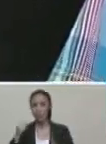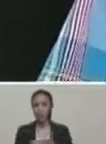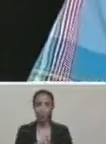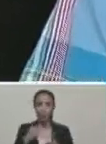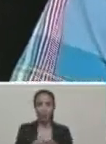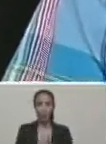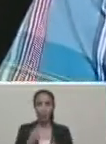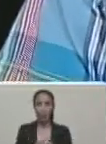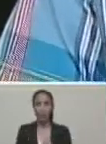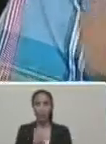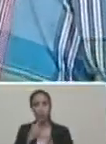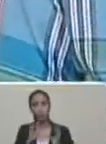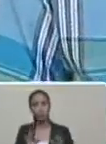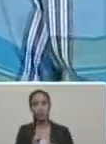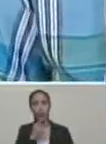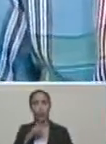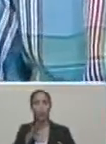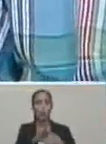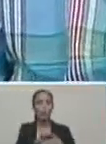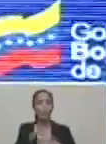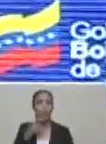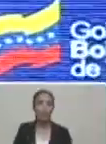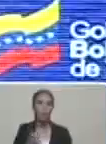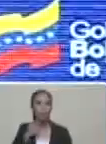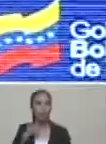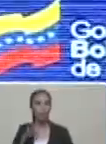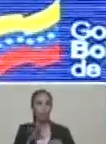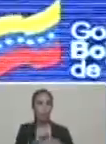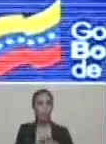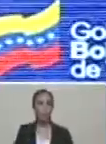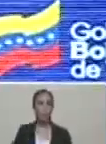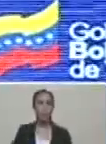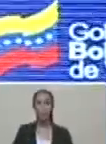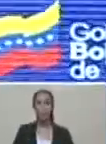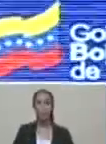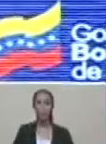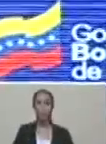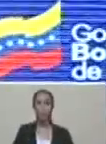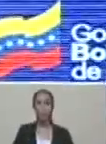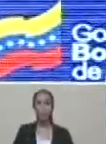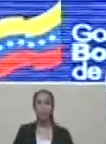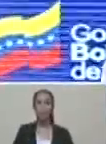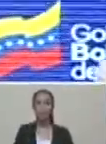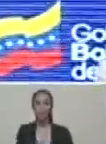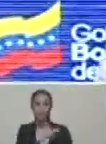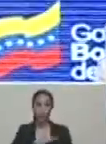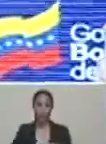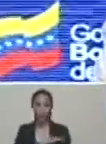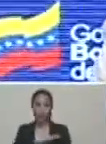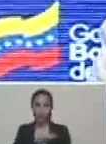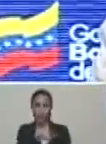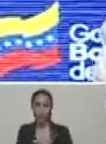hay que estar precisamente unidos. Toda la misión cubana en Venezuela,